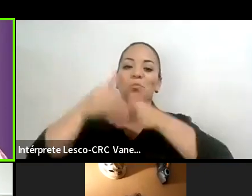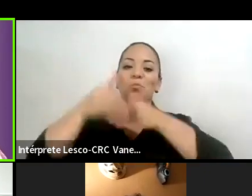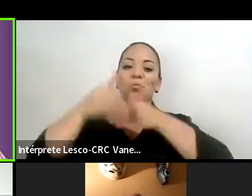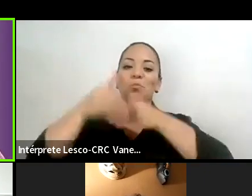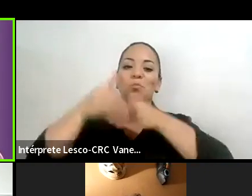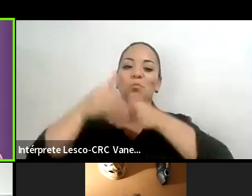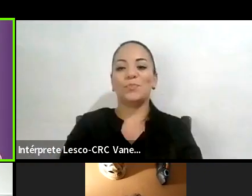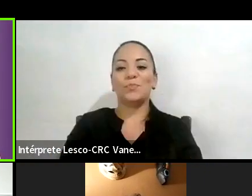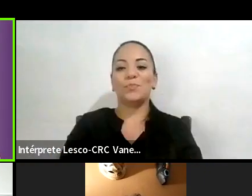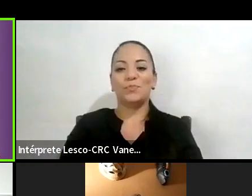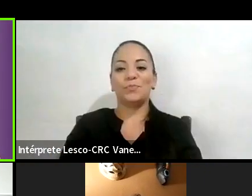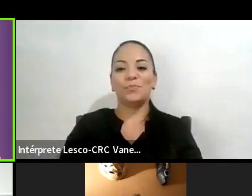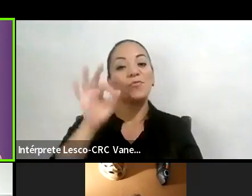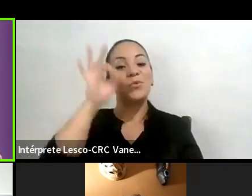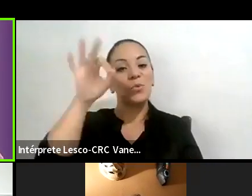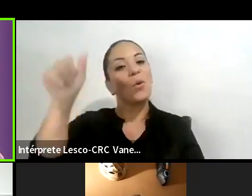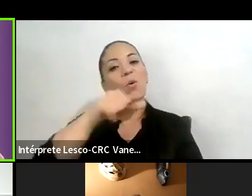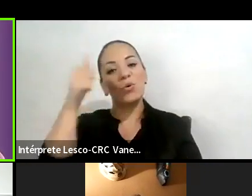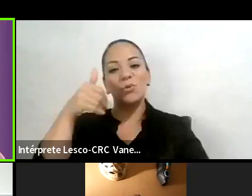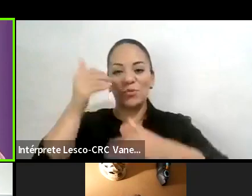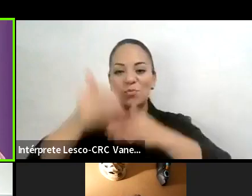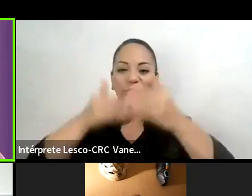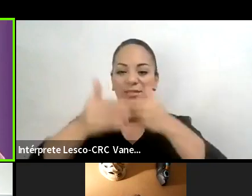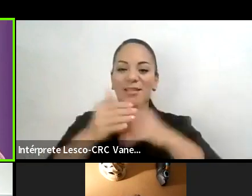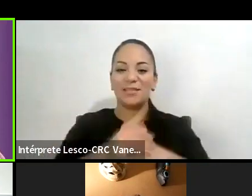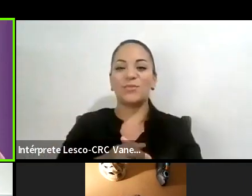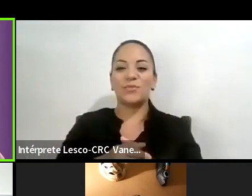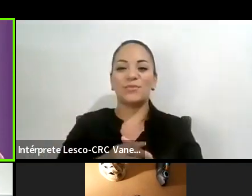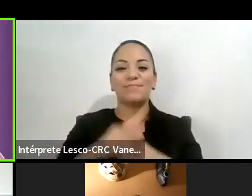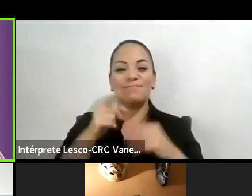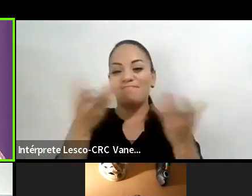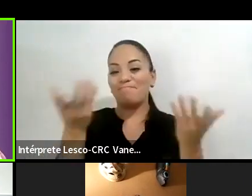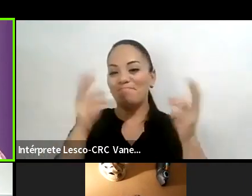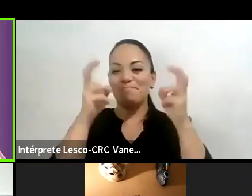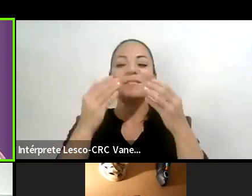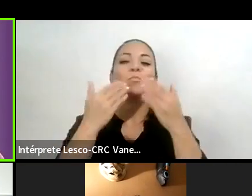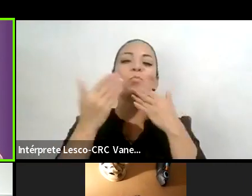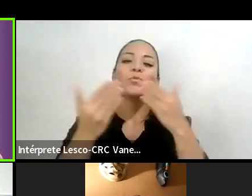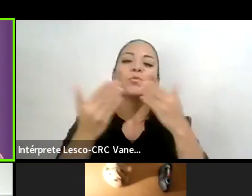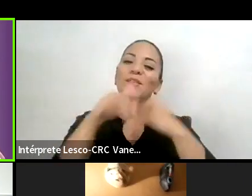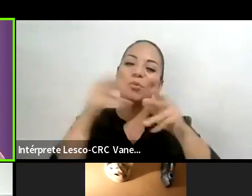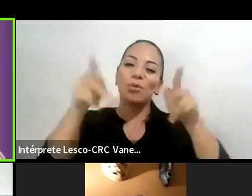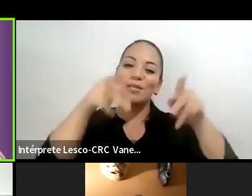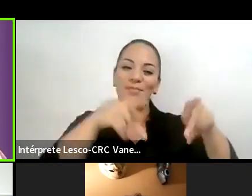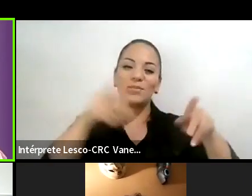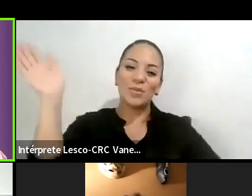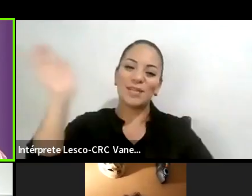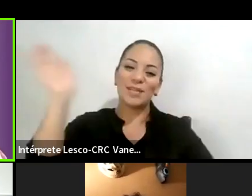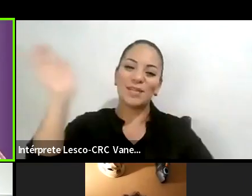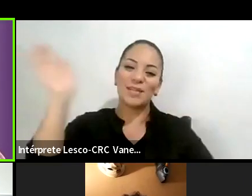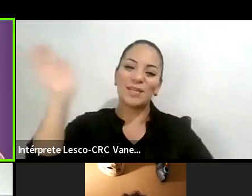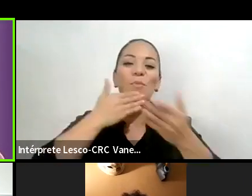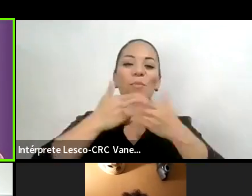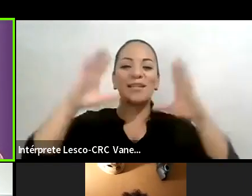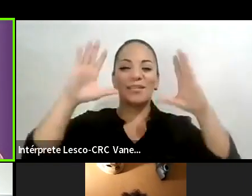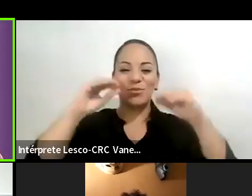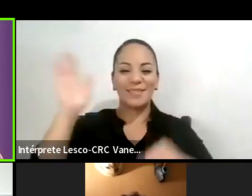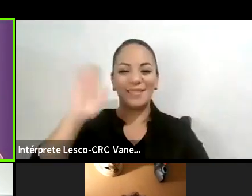vendrán nuevos procesos en este sentido. Muchas gracias a todas y todos. Hasta luego. Buenas noches.